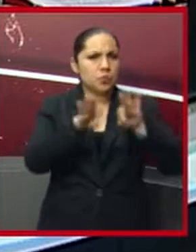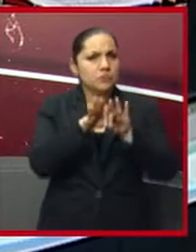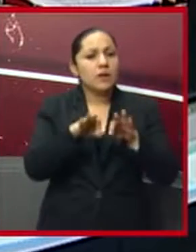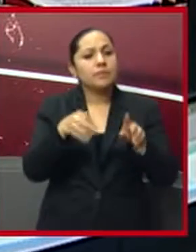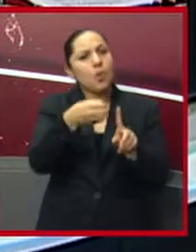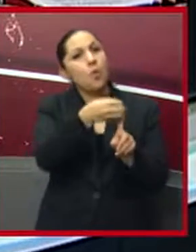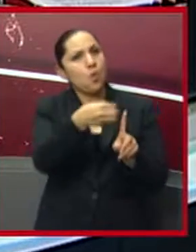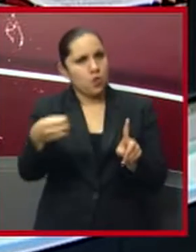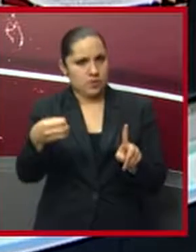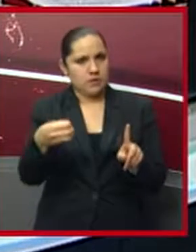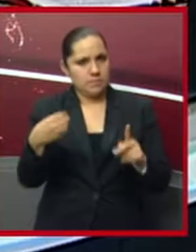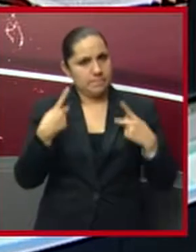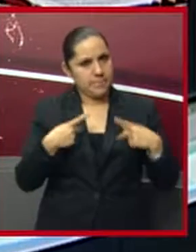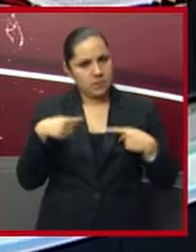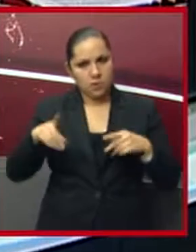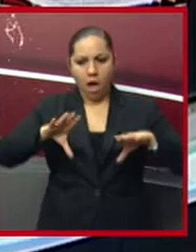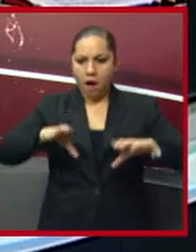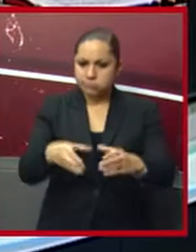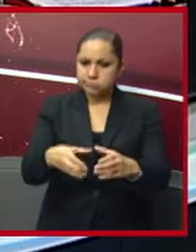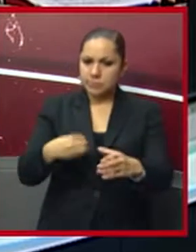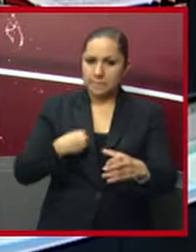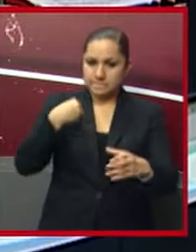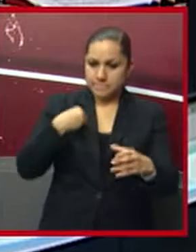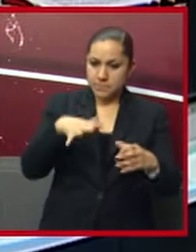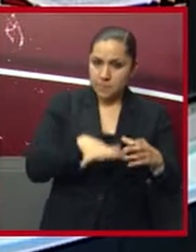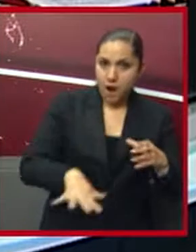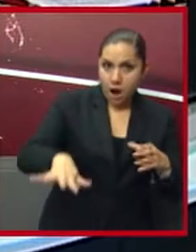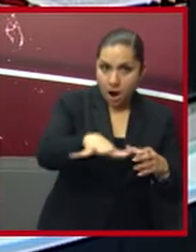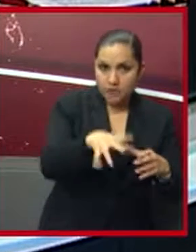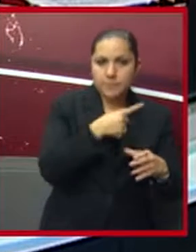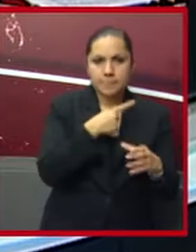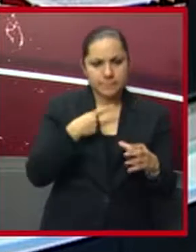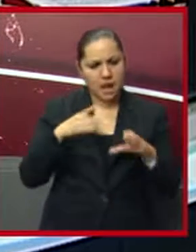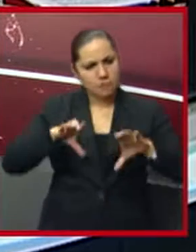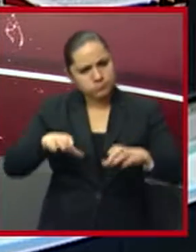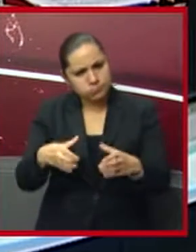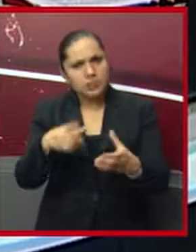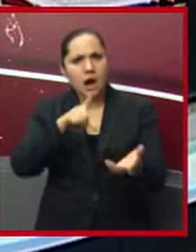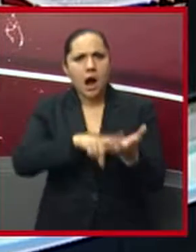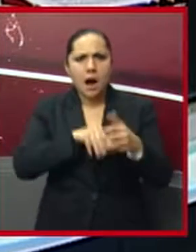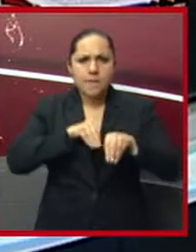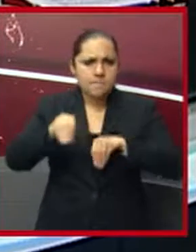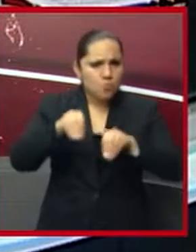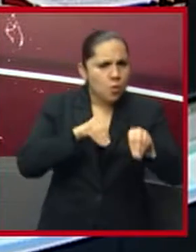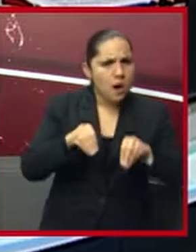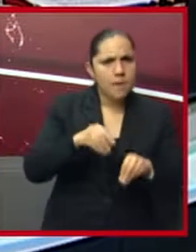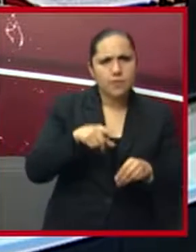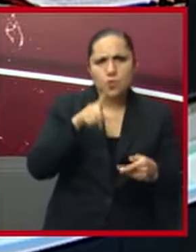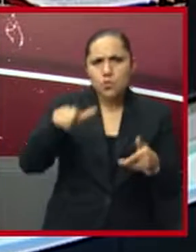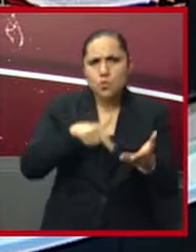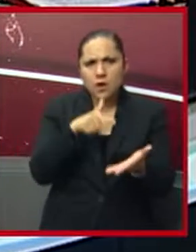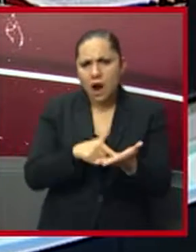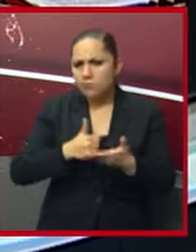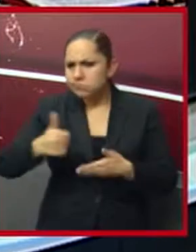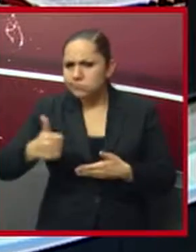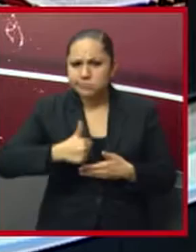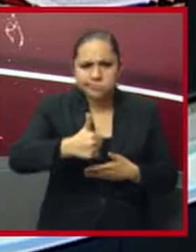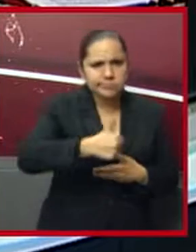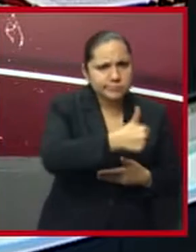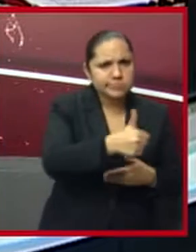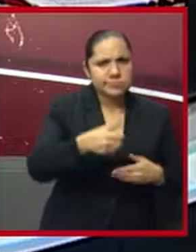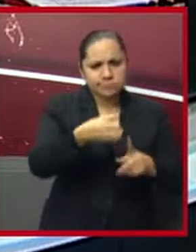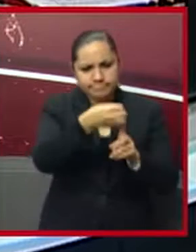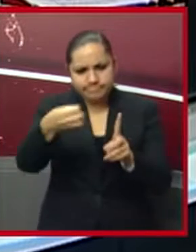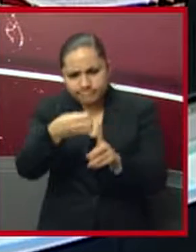humanos, privilegiando la movilidad, privilegiando la resiliencia, privilegiando algunas otras etapas del